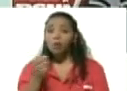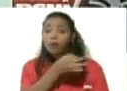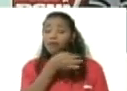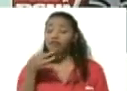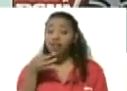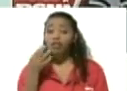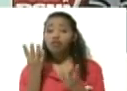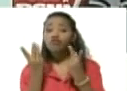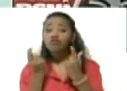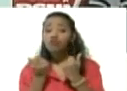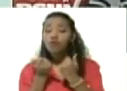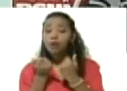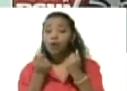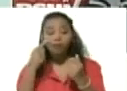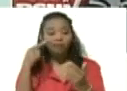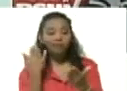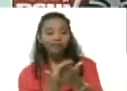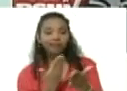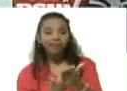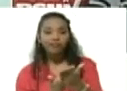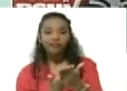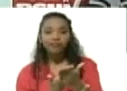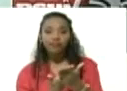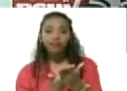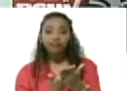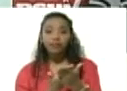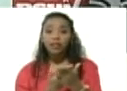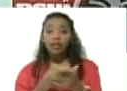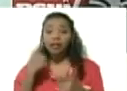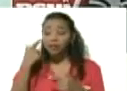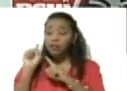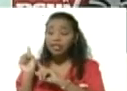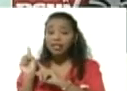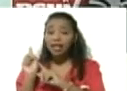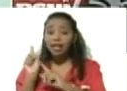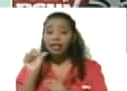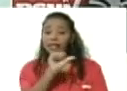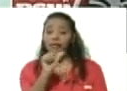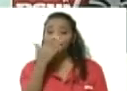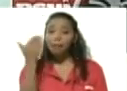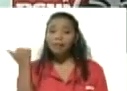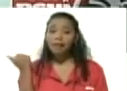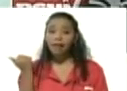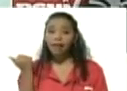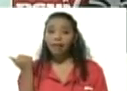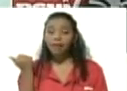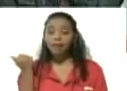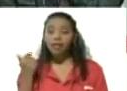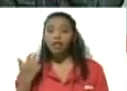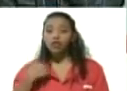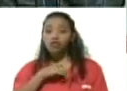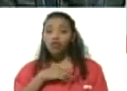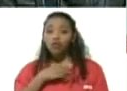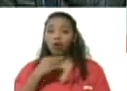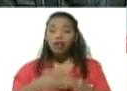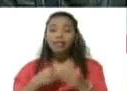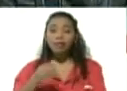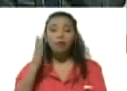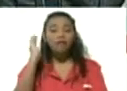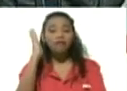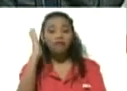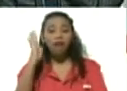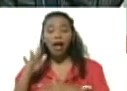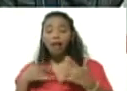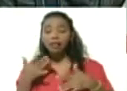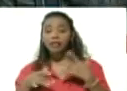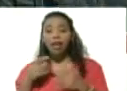números verificados, y fíjense que desde la semana pasada que hicimos el acto el día viernes,